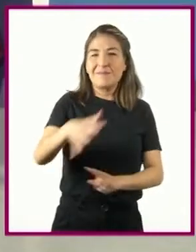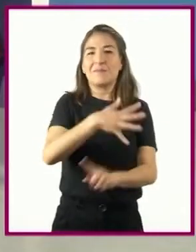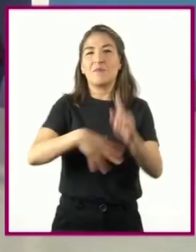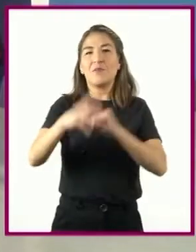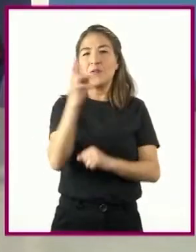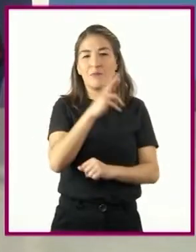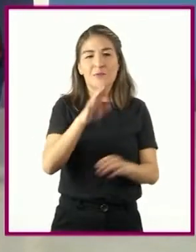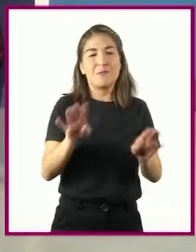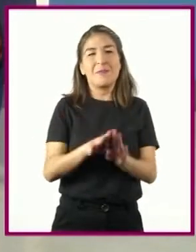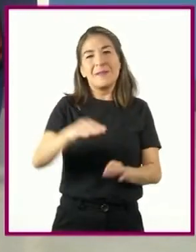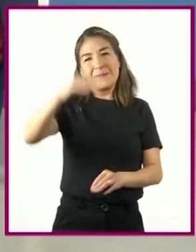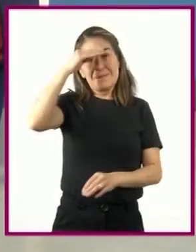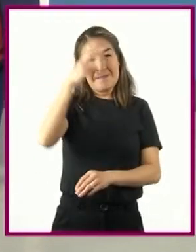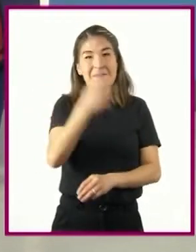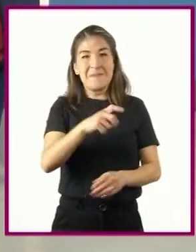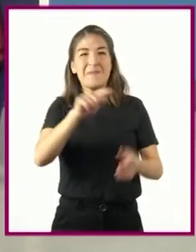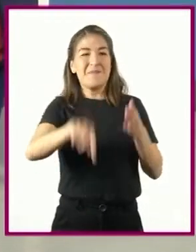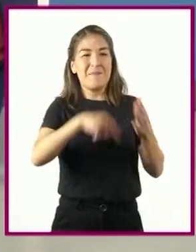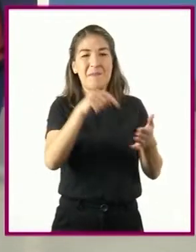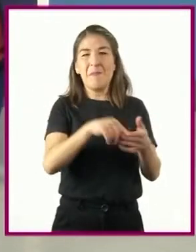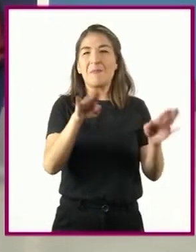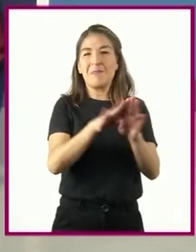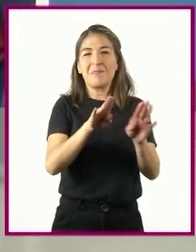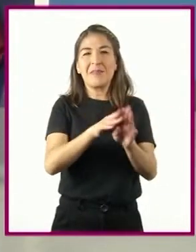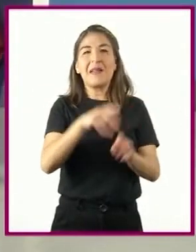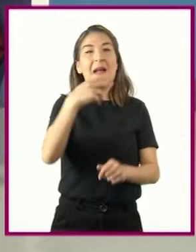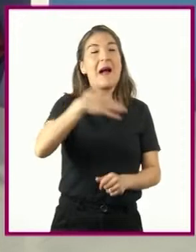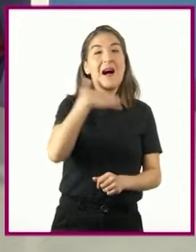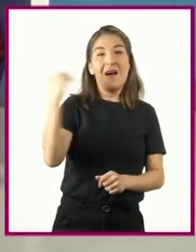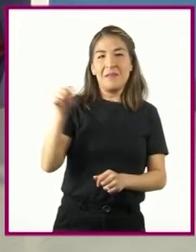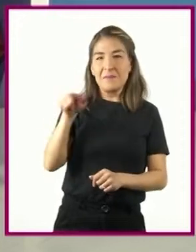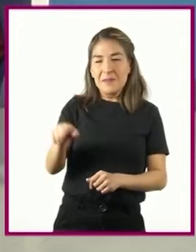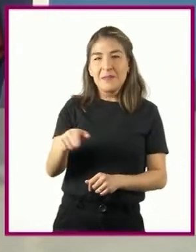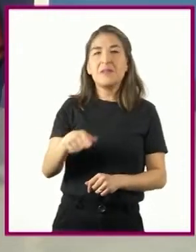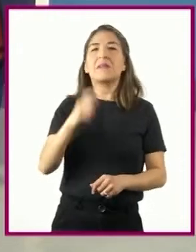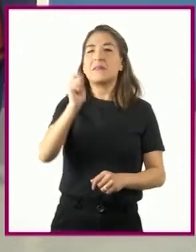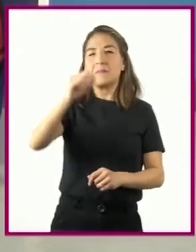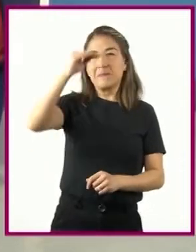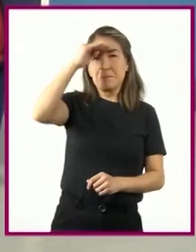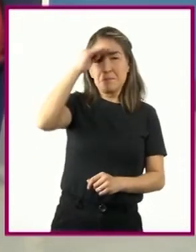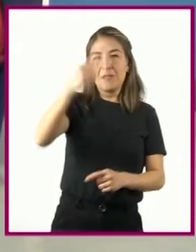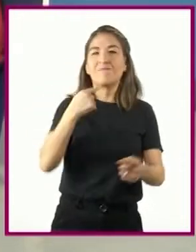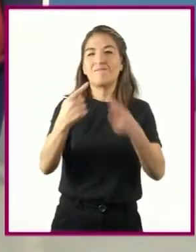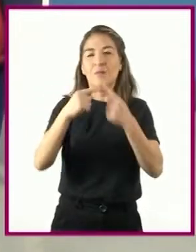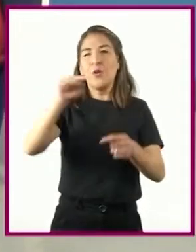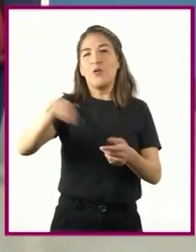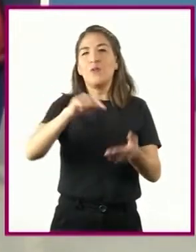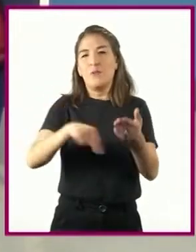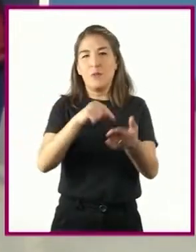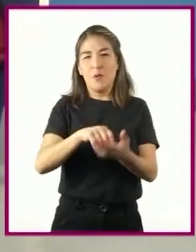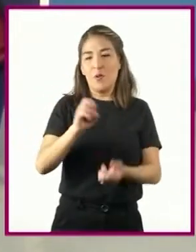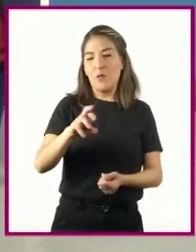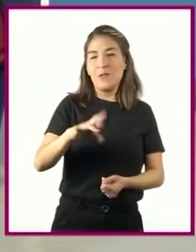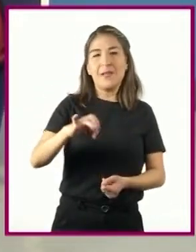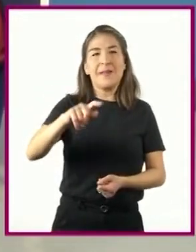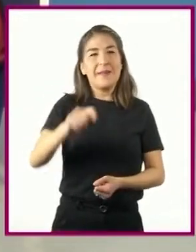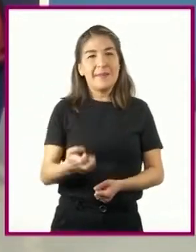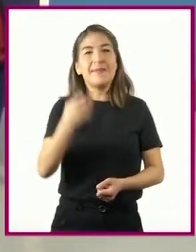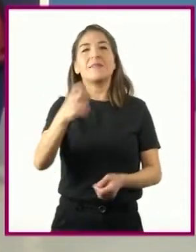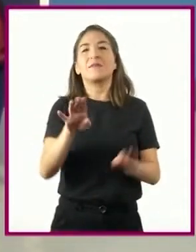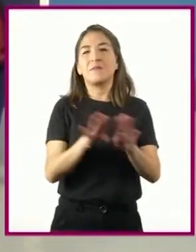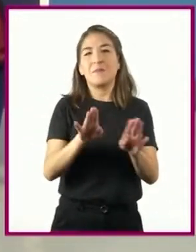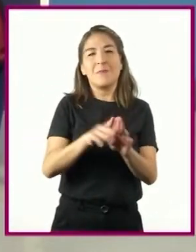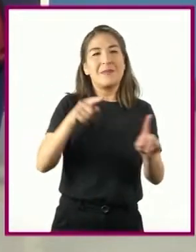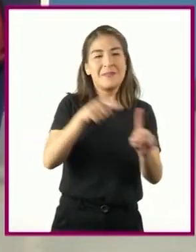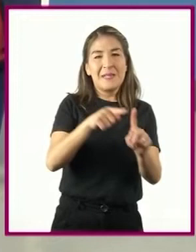el estancamiento del frente occidental, Alemania se concentró en el frente oriental y el combate contra el